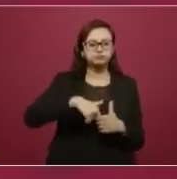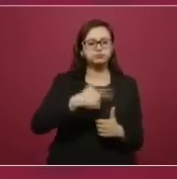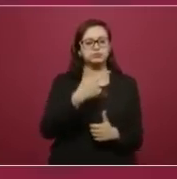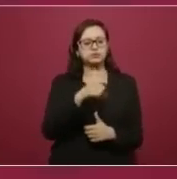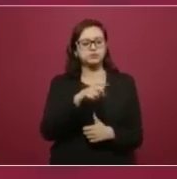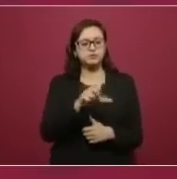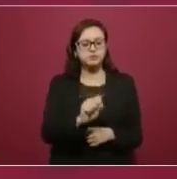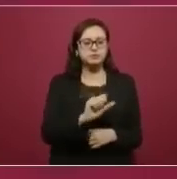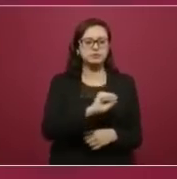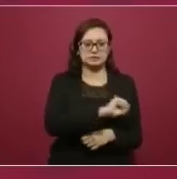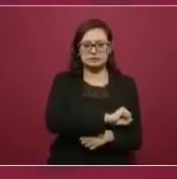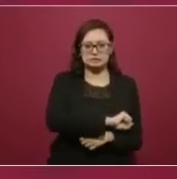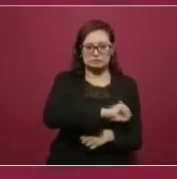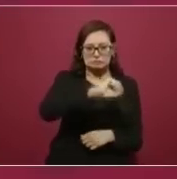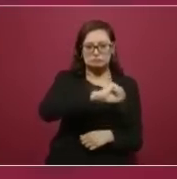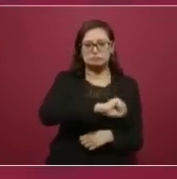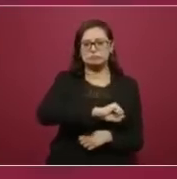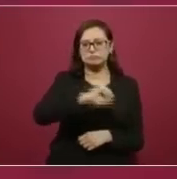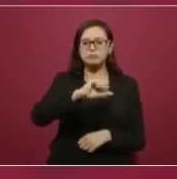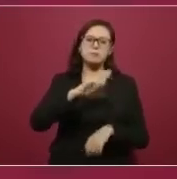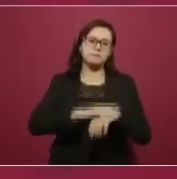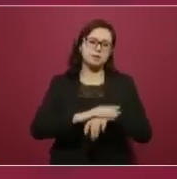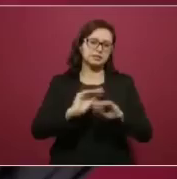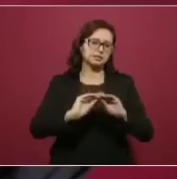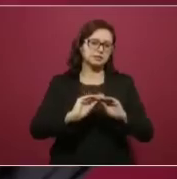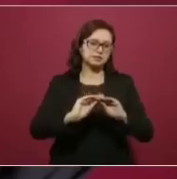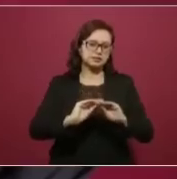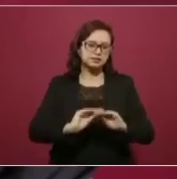mejor dicho, con más claridad,